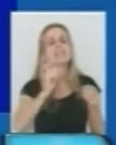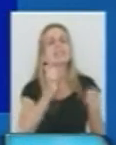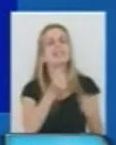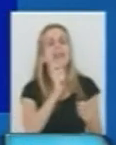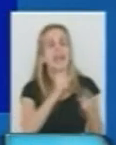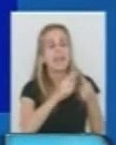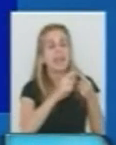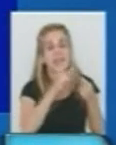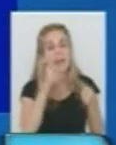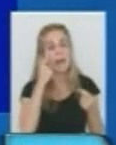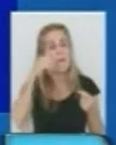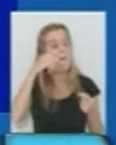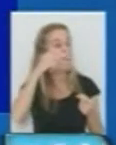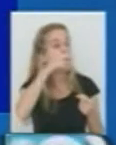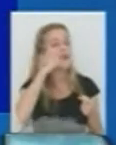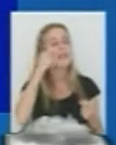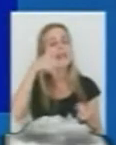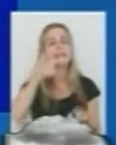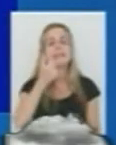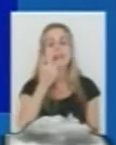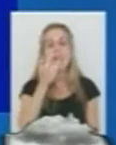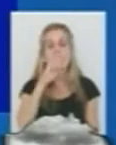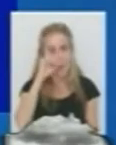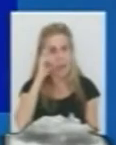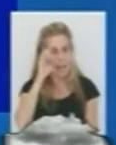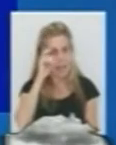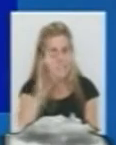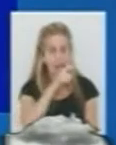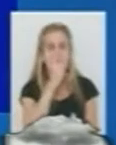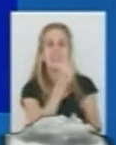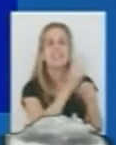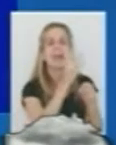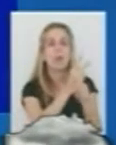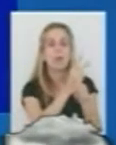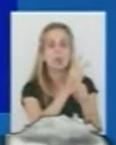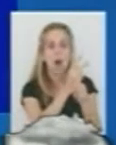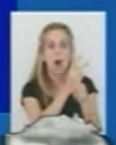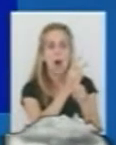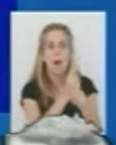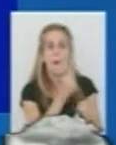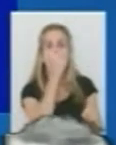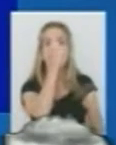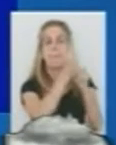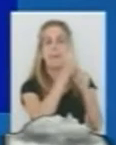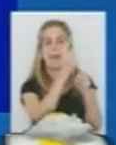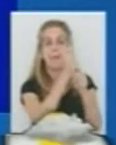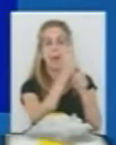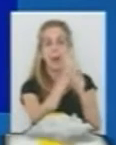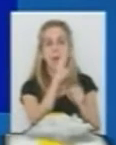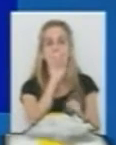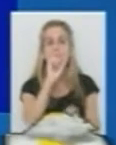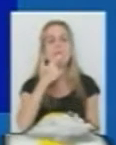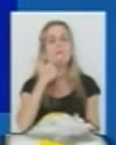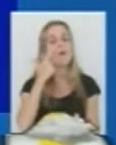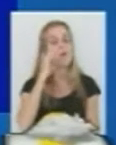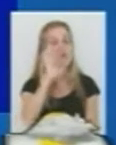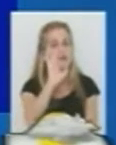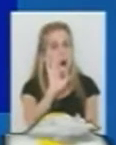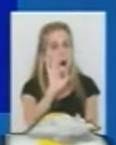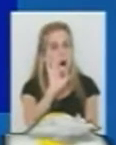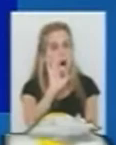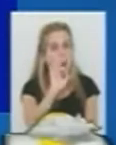segundo, por primera vez, viste que está siempre primero. Bueno, Diego Bossio aparece acá, para sorpresa de muchos. 20 puntos,